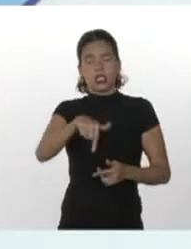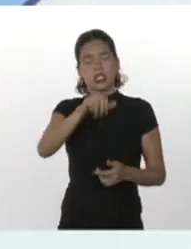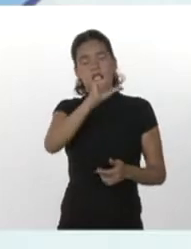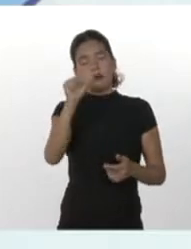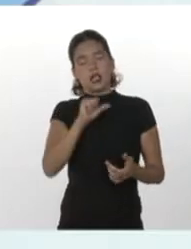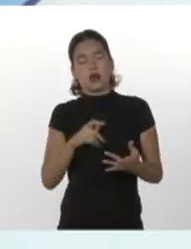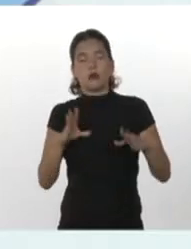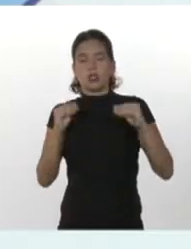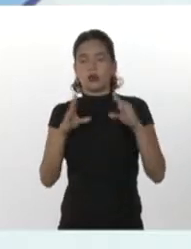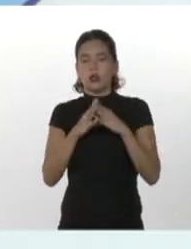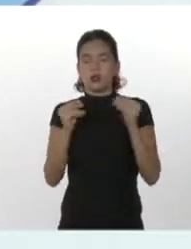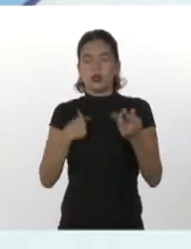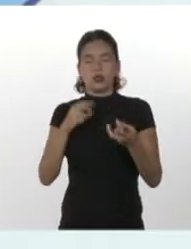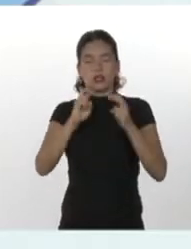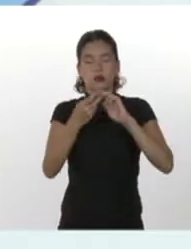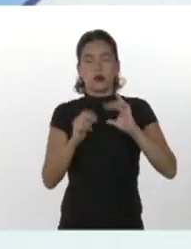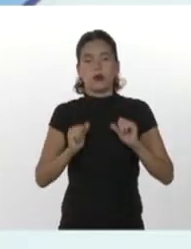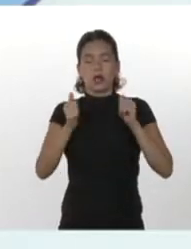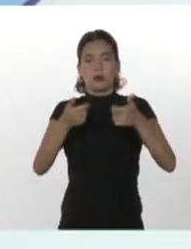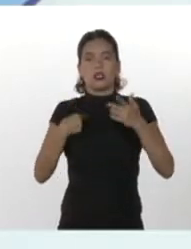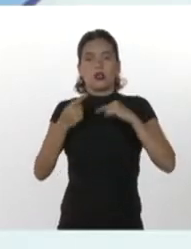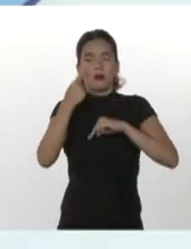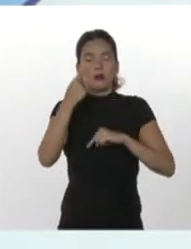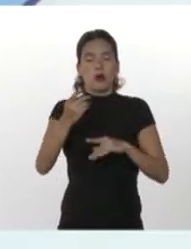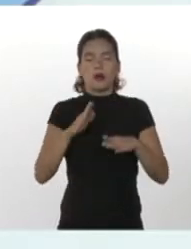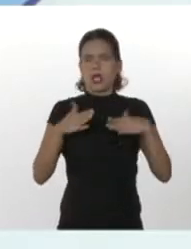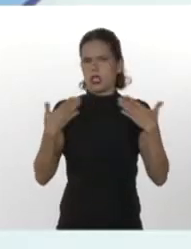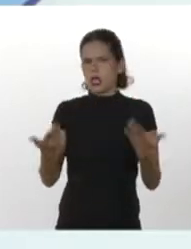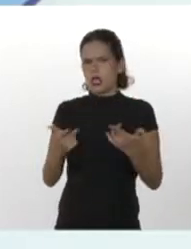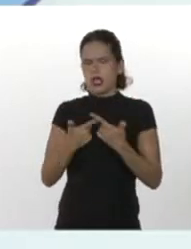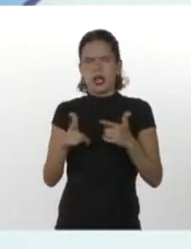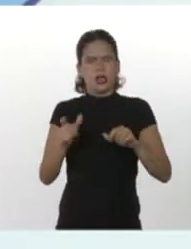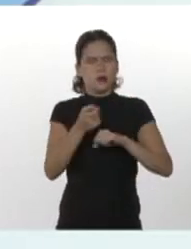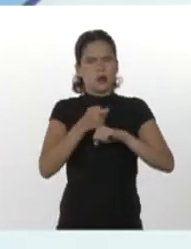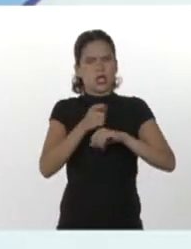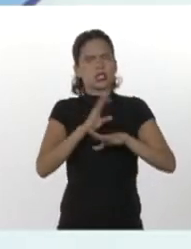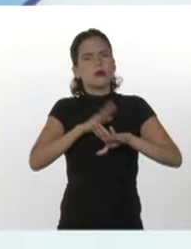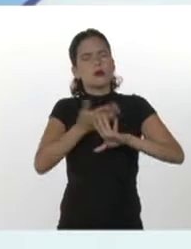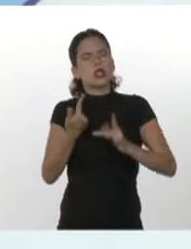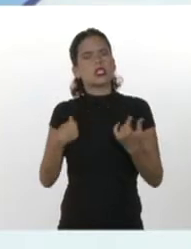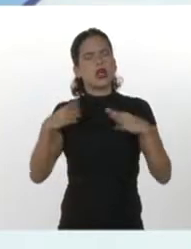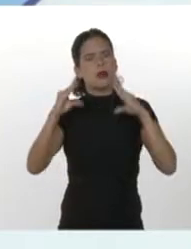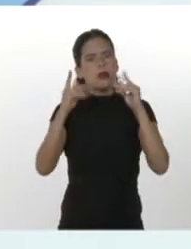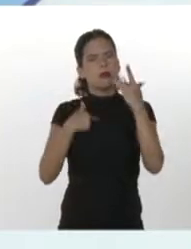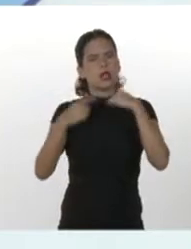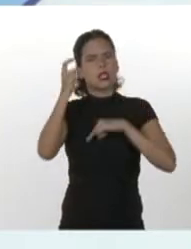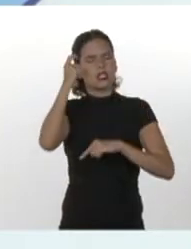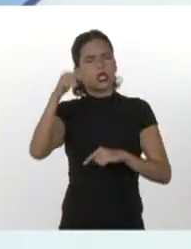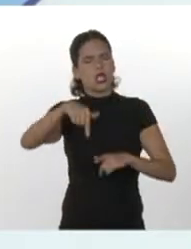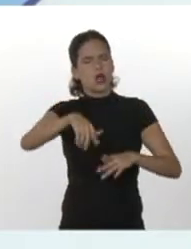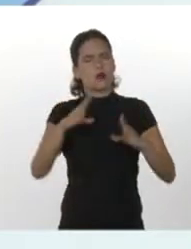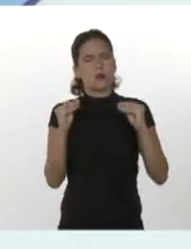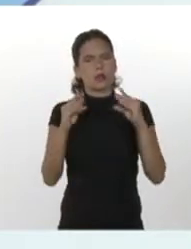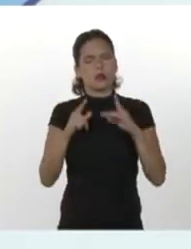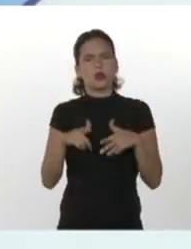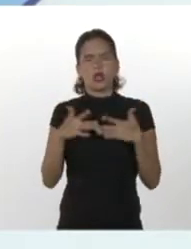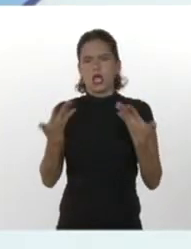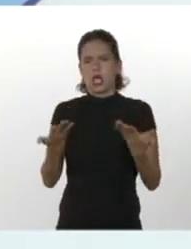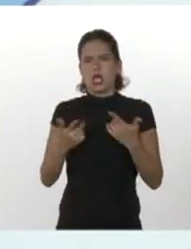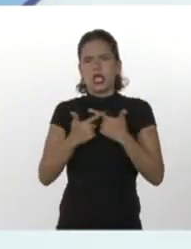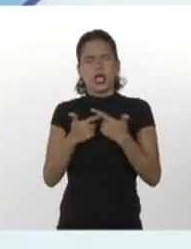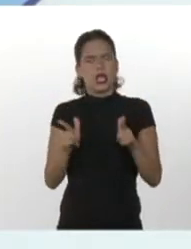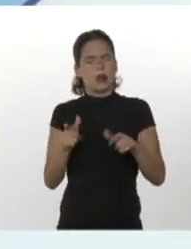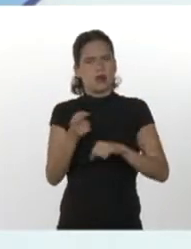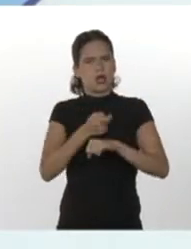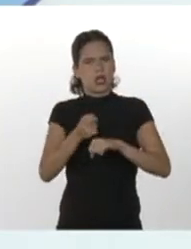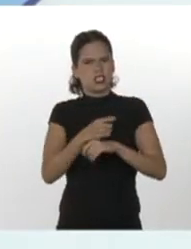temas, profe. Y para comenzar, vamos a ver entonces qué es la democracia, porque ya hablamos entonces que en el día de hoy vamos a estar hablando de democracia. Pero